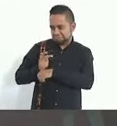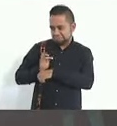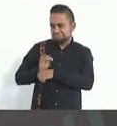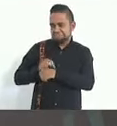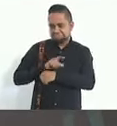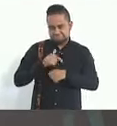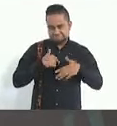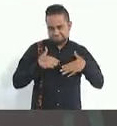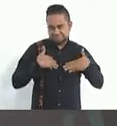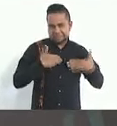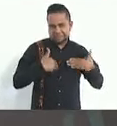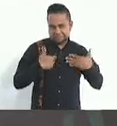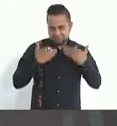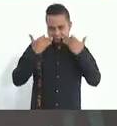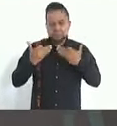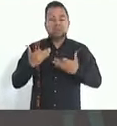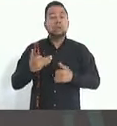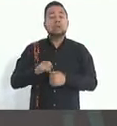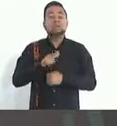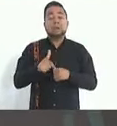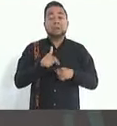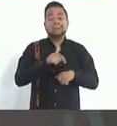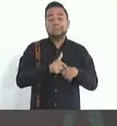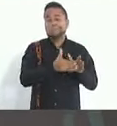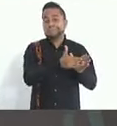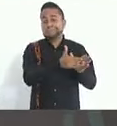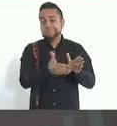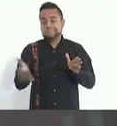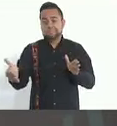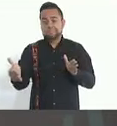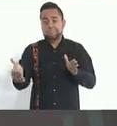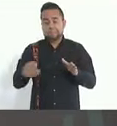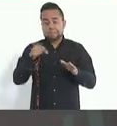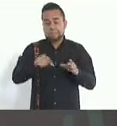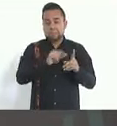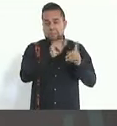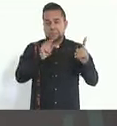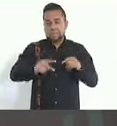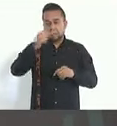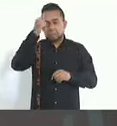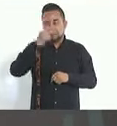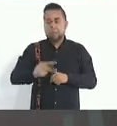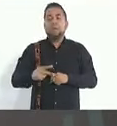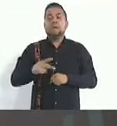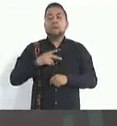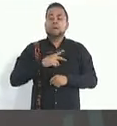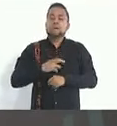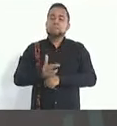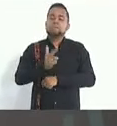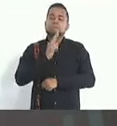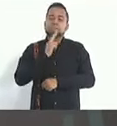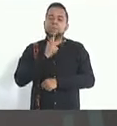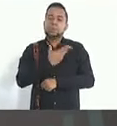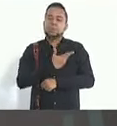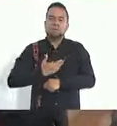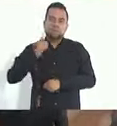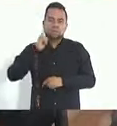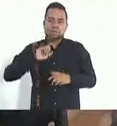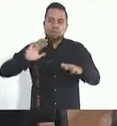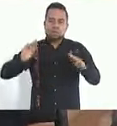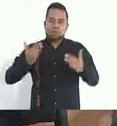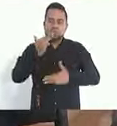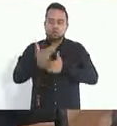y vamos a tener en México la mejor presidenta del mundo.